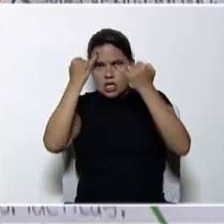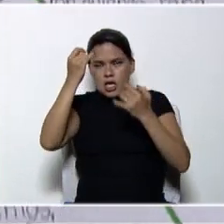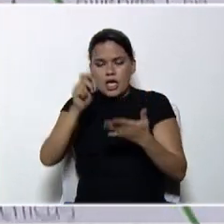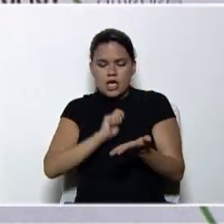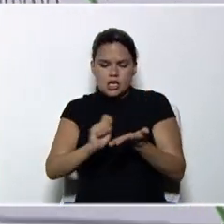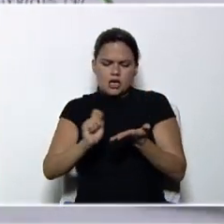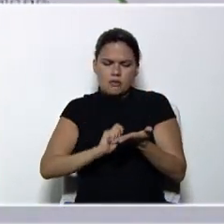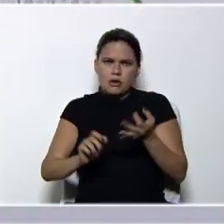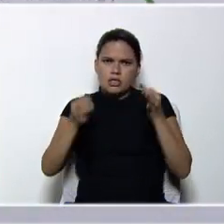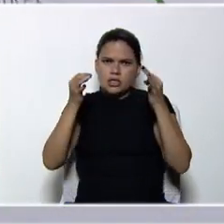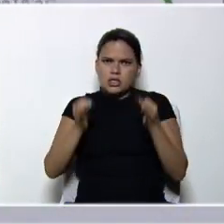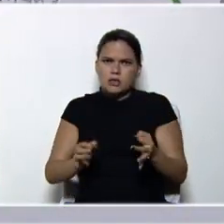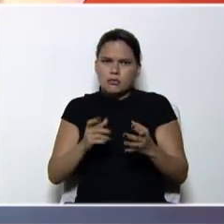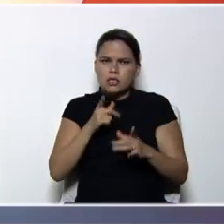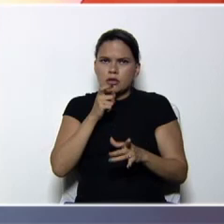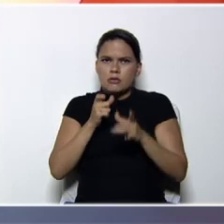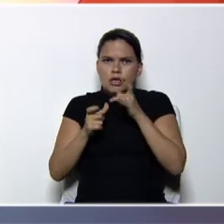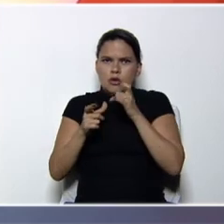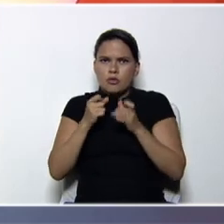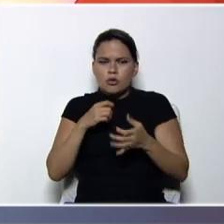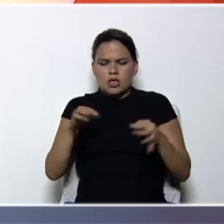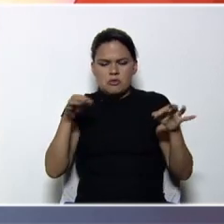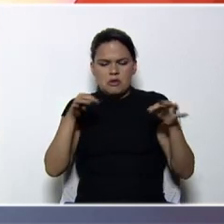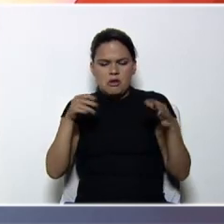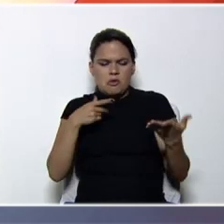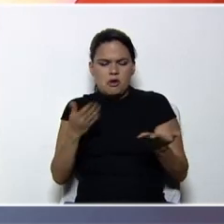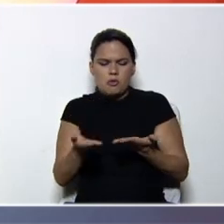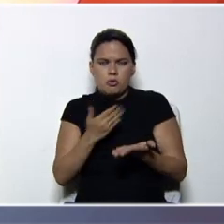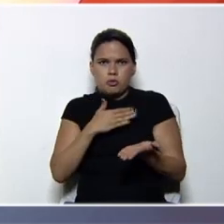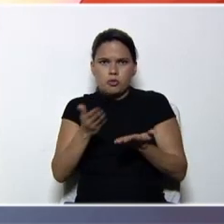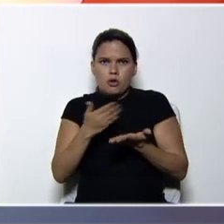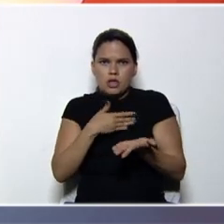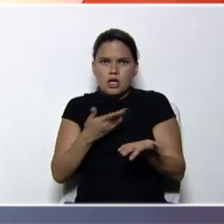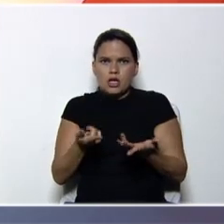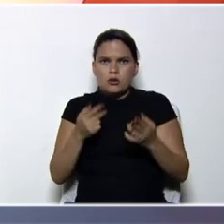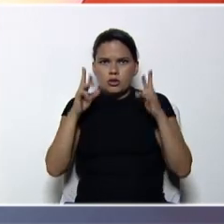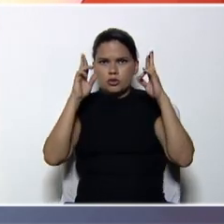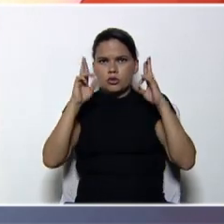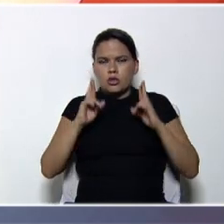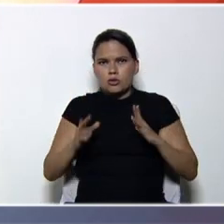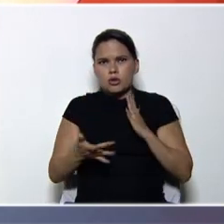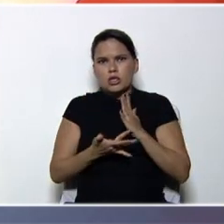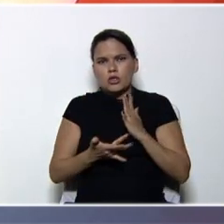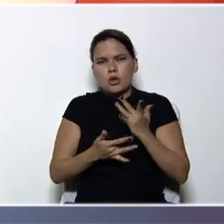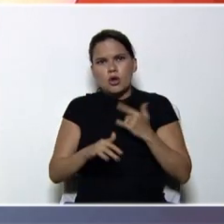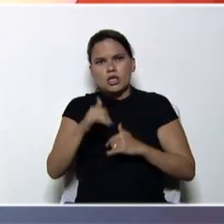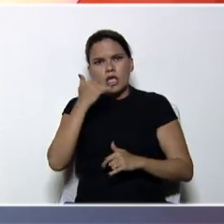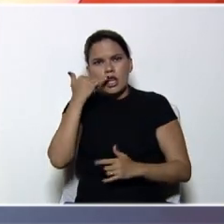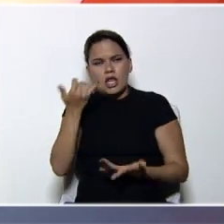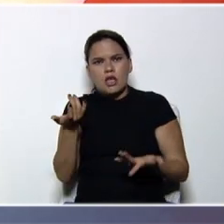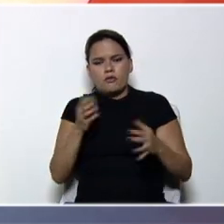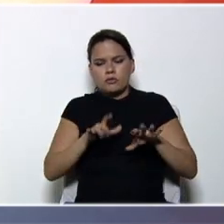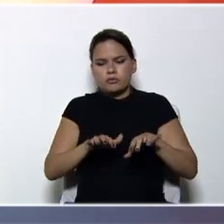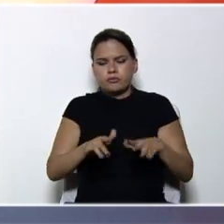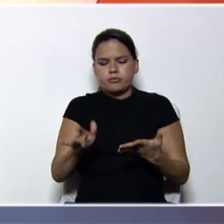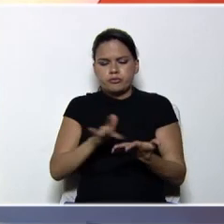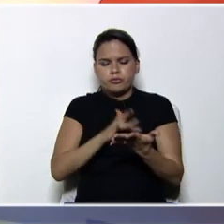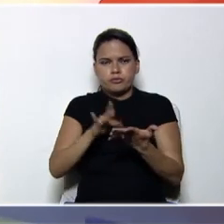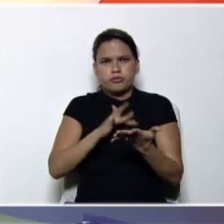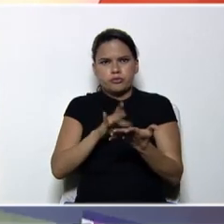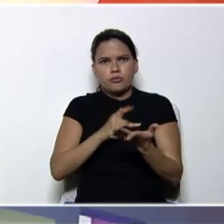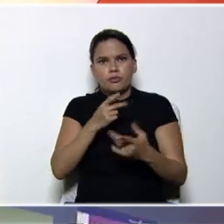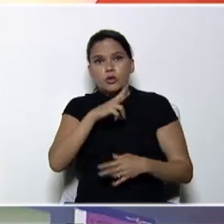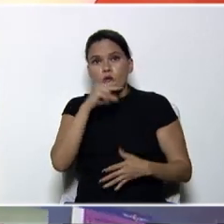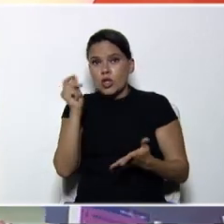siempre esas preguntas, no dejen de escribirlas en un cuaderno, en una hoja, en sus recursos tecnológicos, bien sea celulares, en sus canaimas, en sus tablas. No